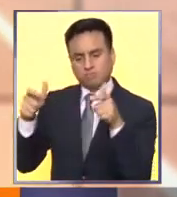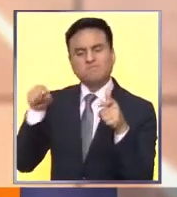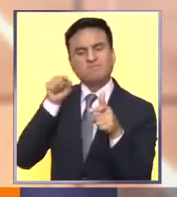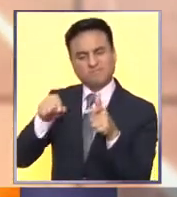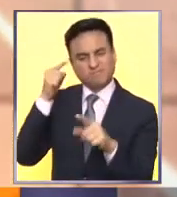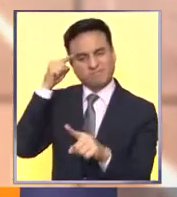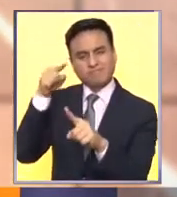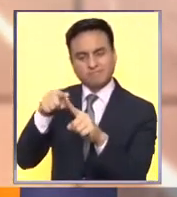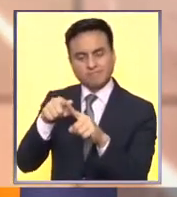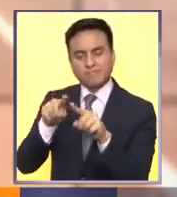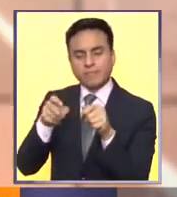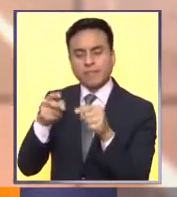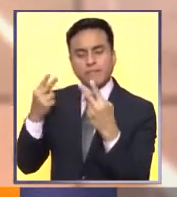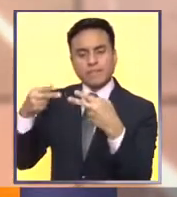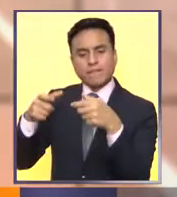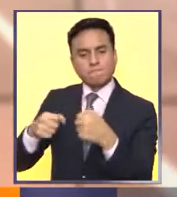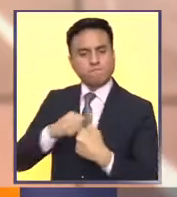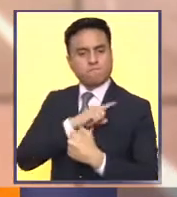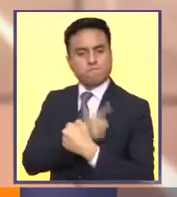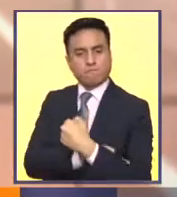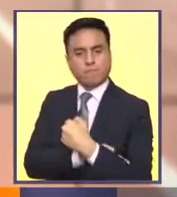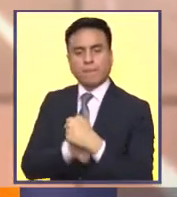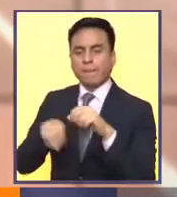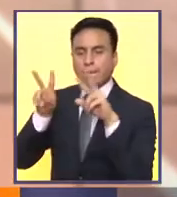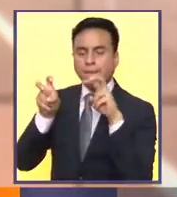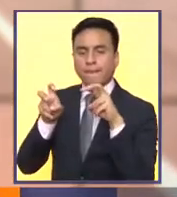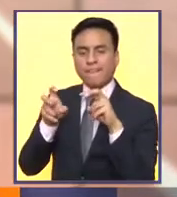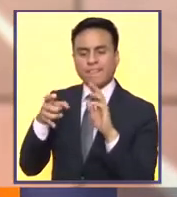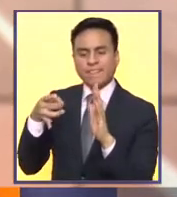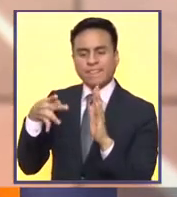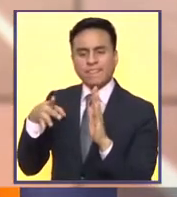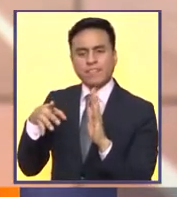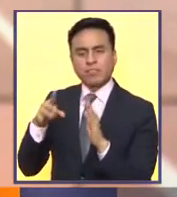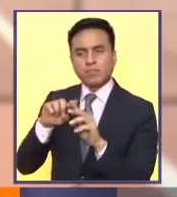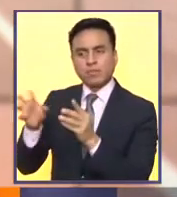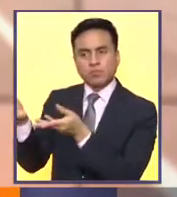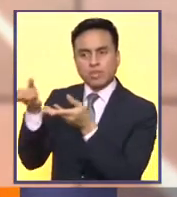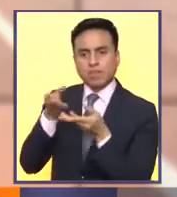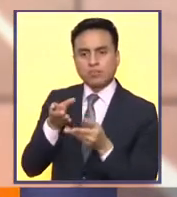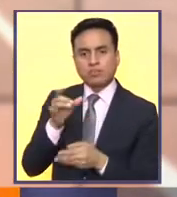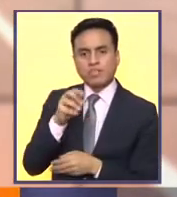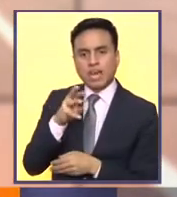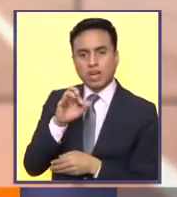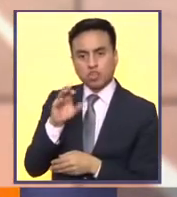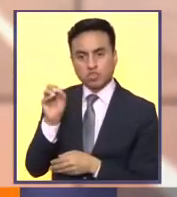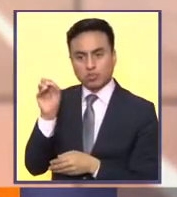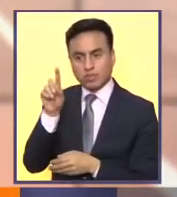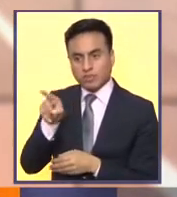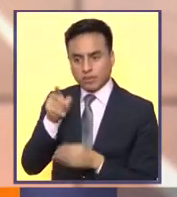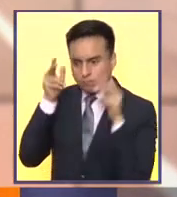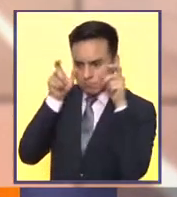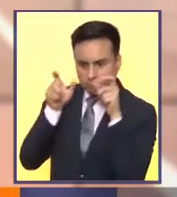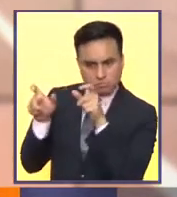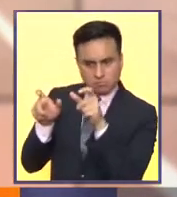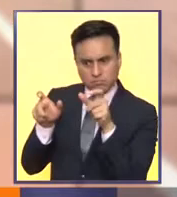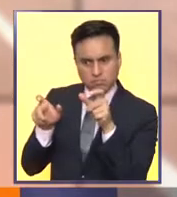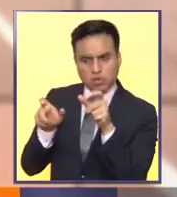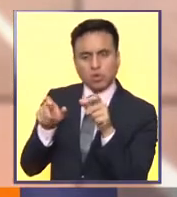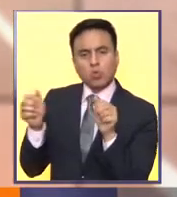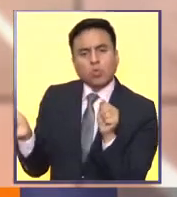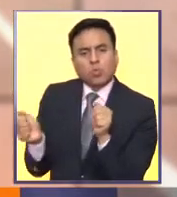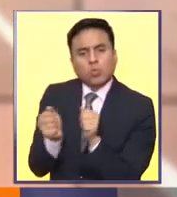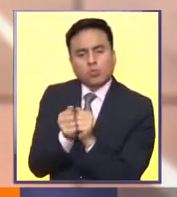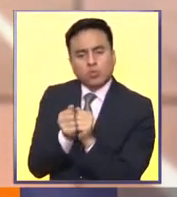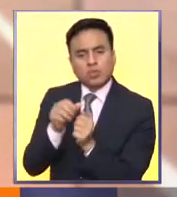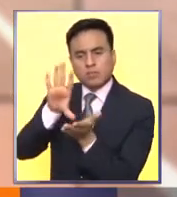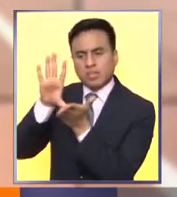de fortalecer las fronteras. Los denominados delitos importados, como el sicariato, están en la mira de las autoridades, junto con la